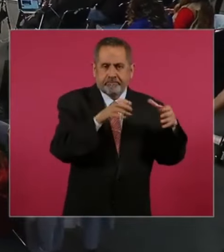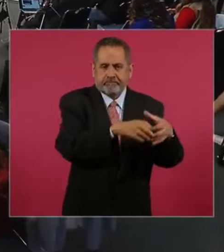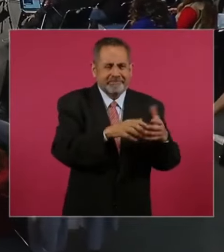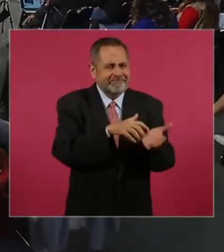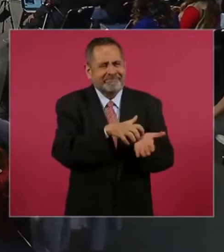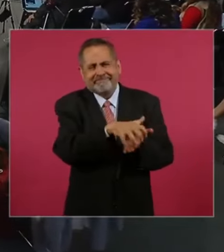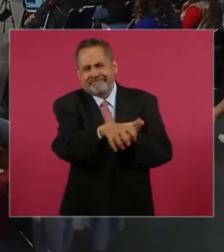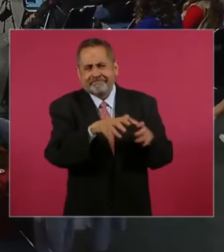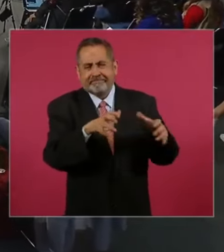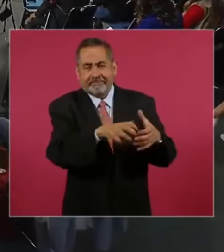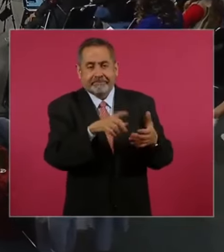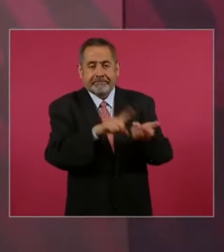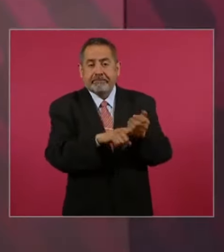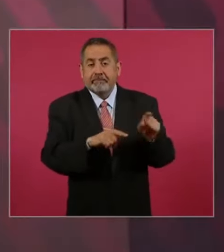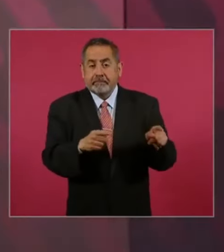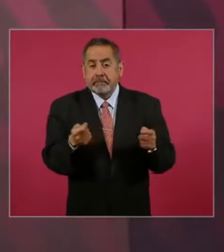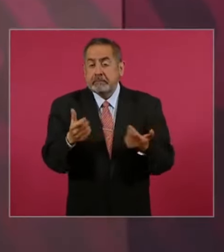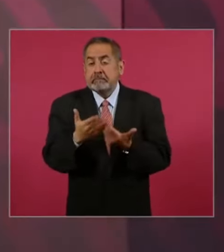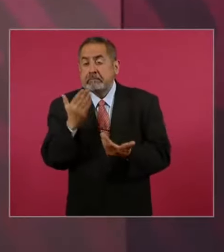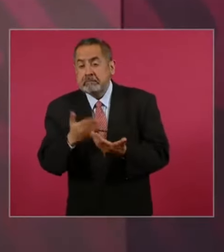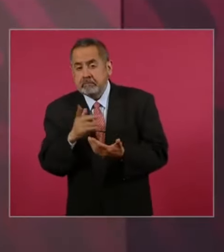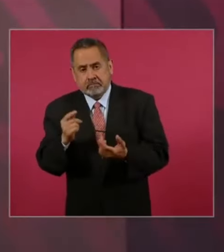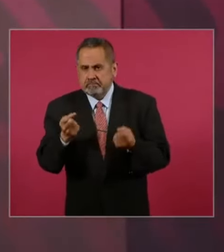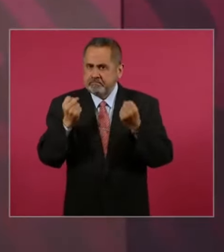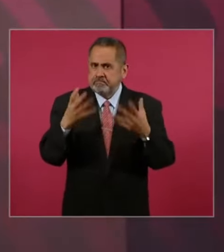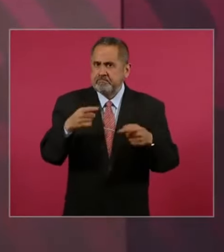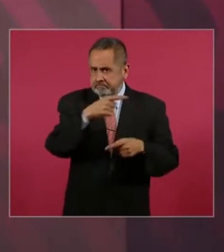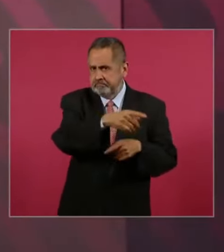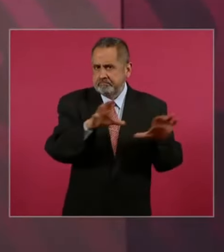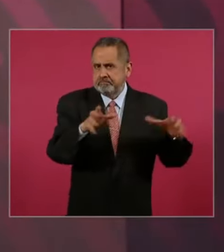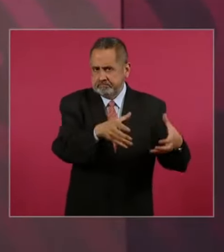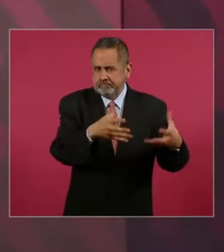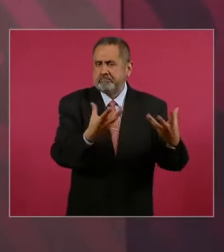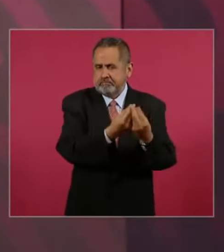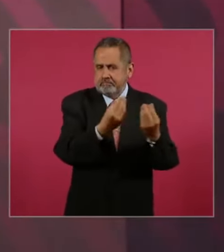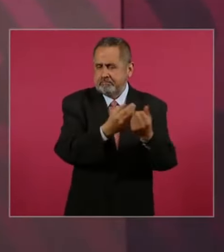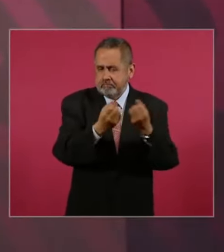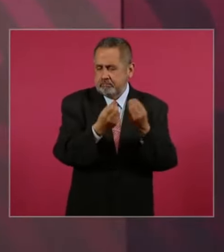son millones, no son pocos, ¿eh?